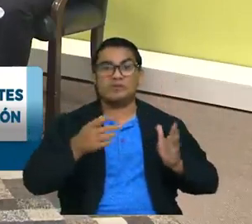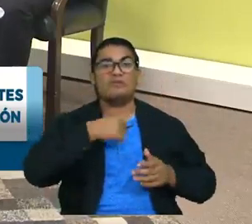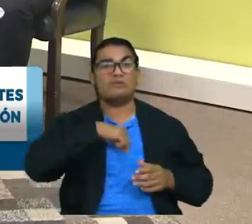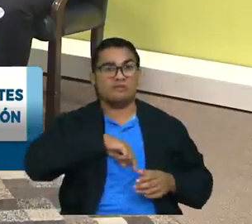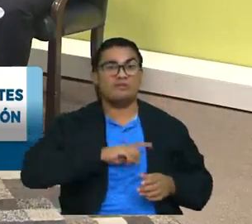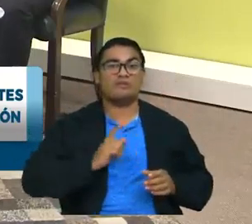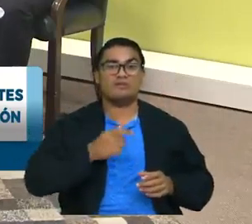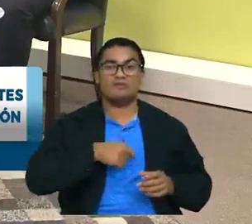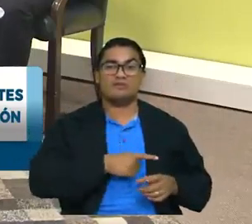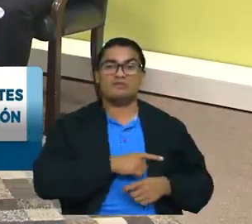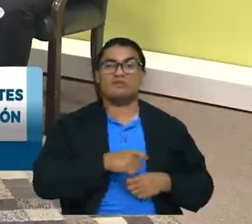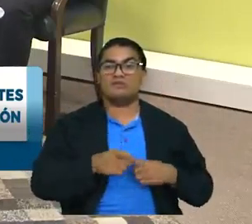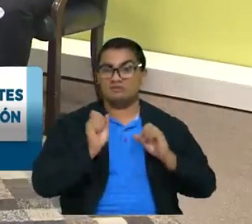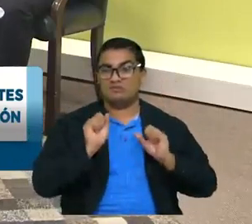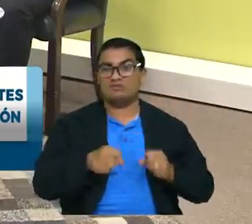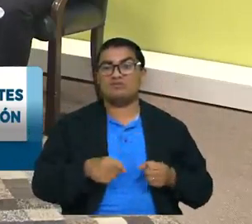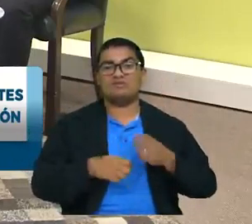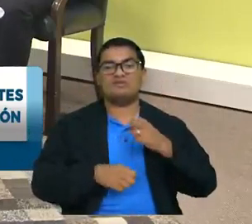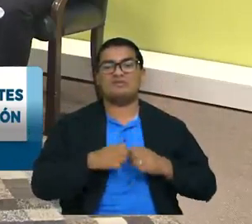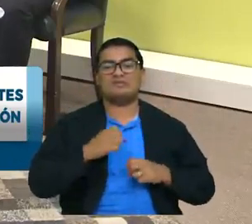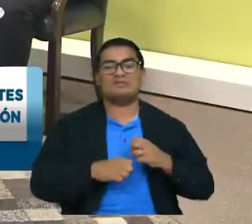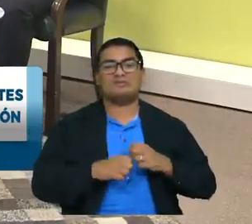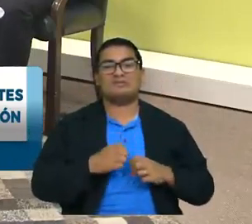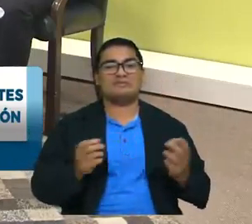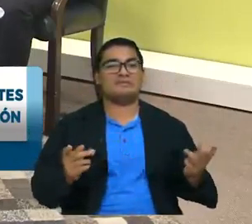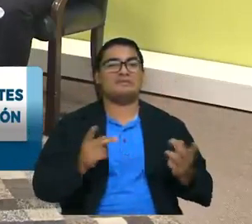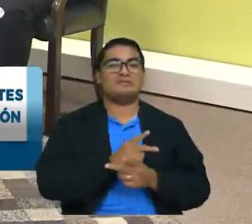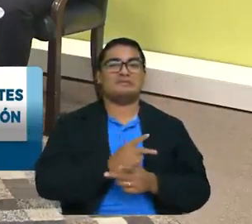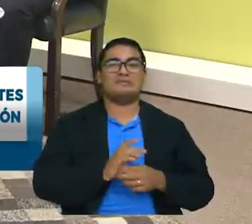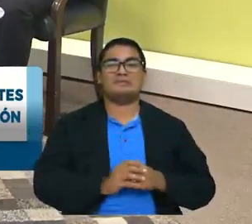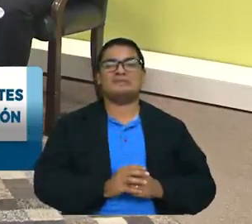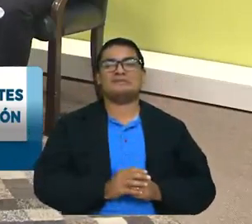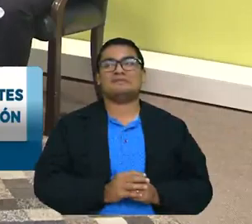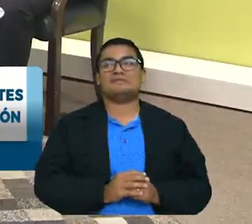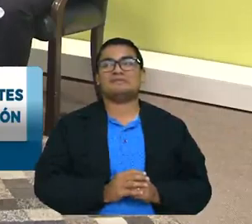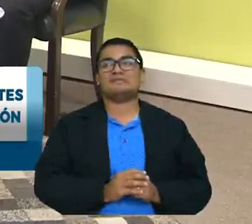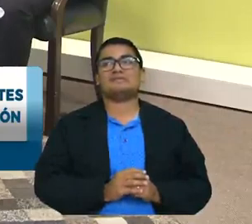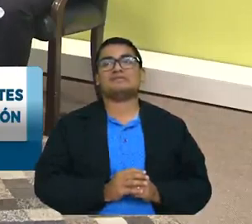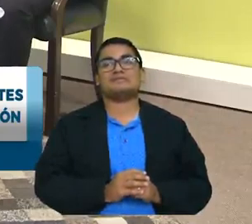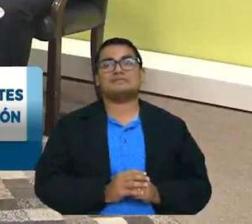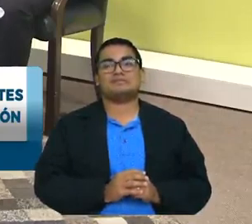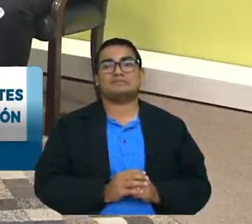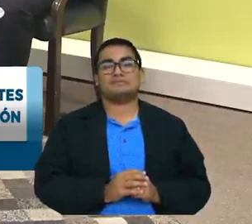pues, porque puede provocar algún daño irreversible? Sí, hay un parásito,